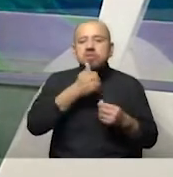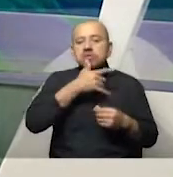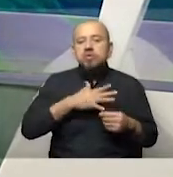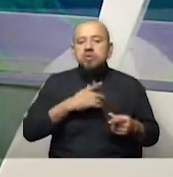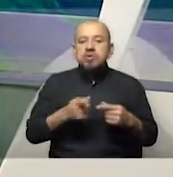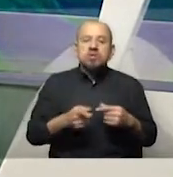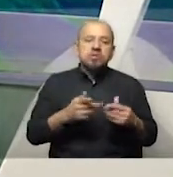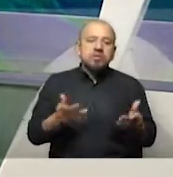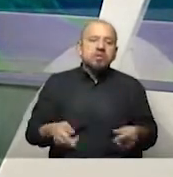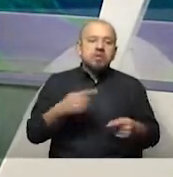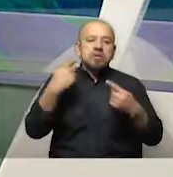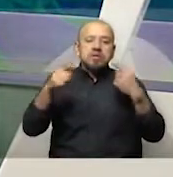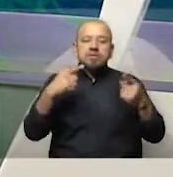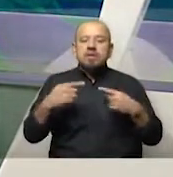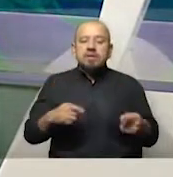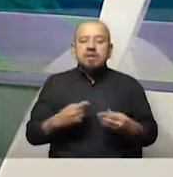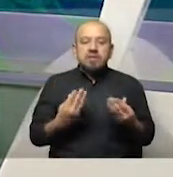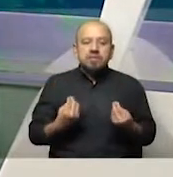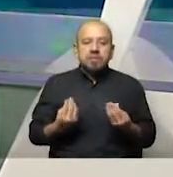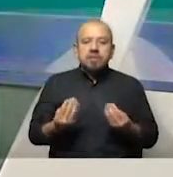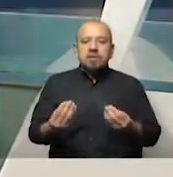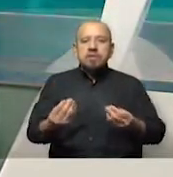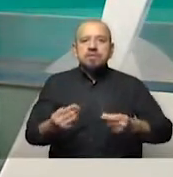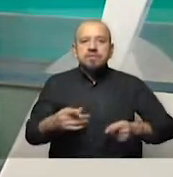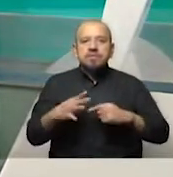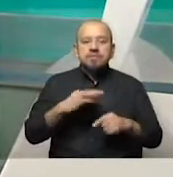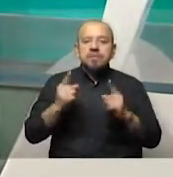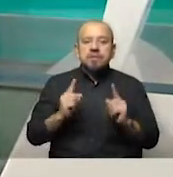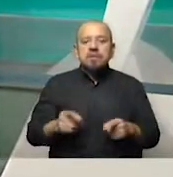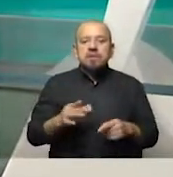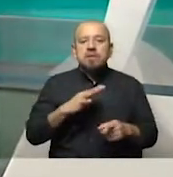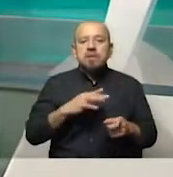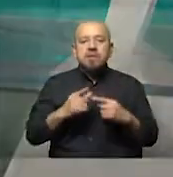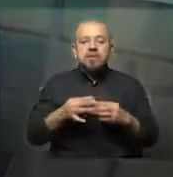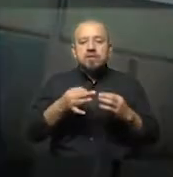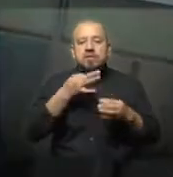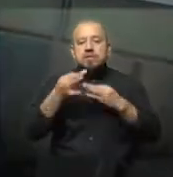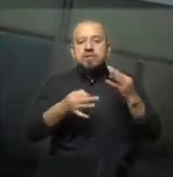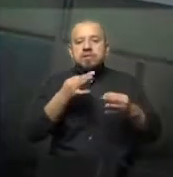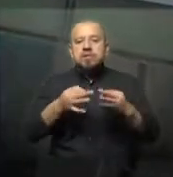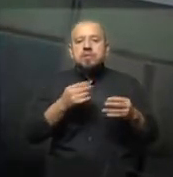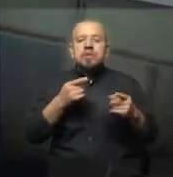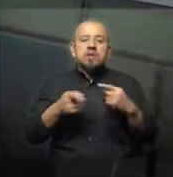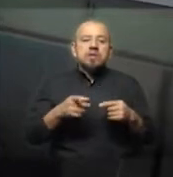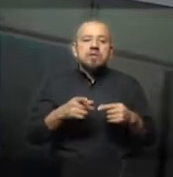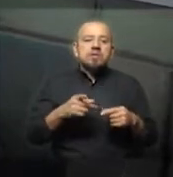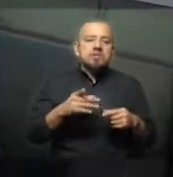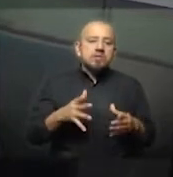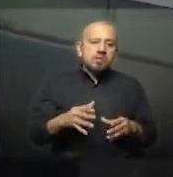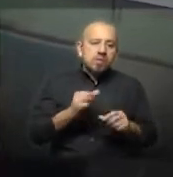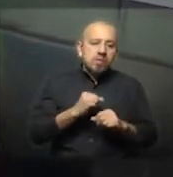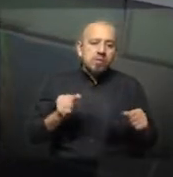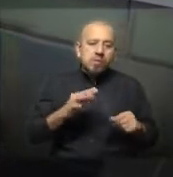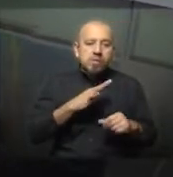secretos de las distintas plantas hierbas después también explican las dolencias no que pueda ver y